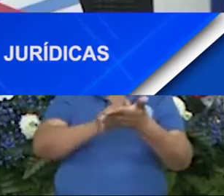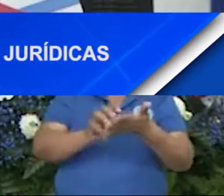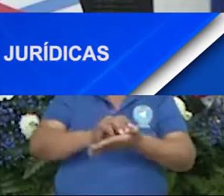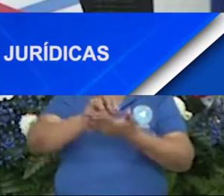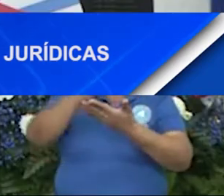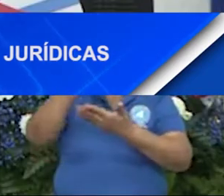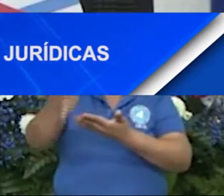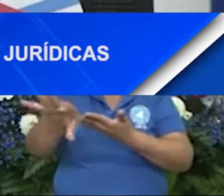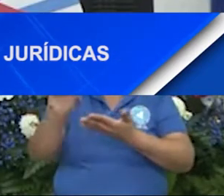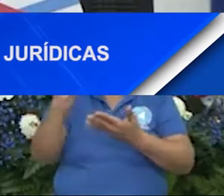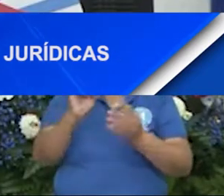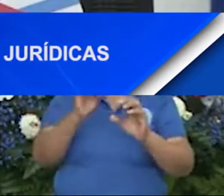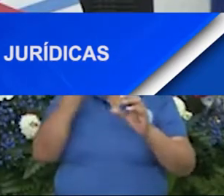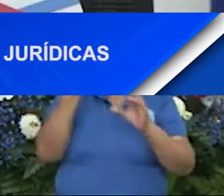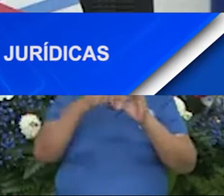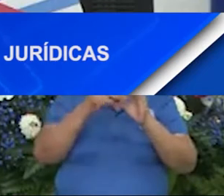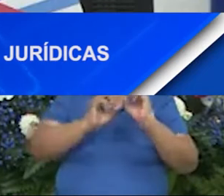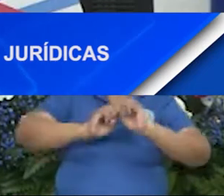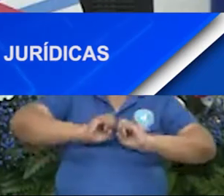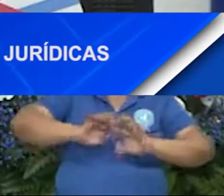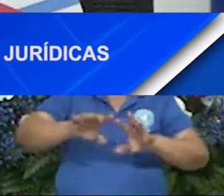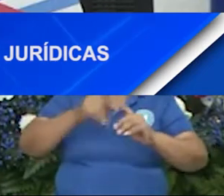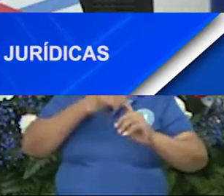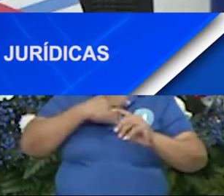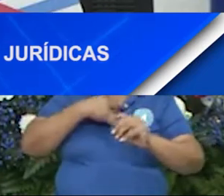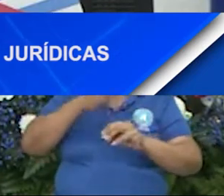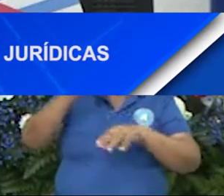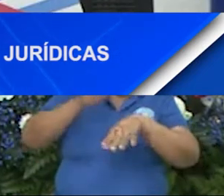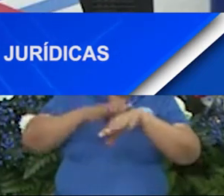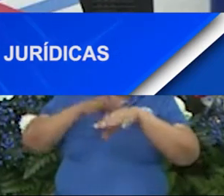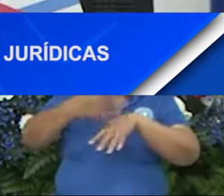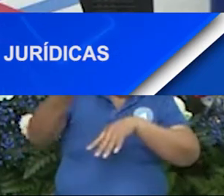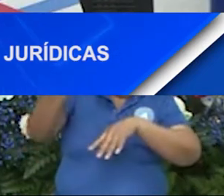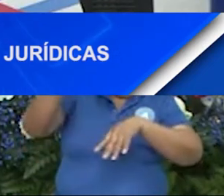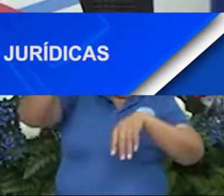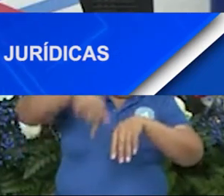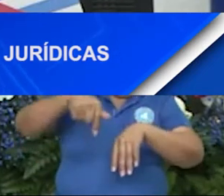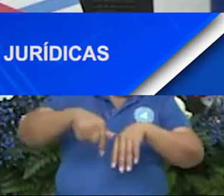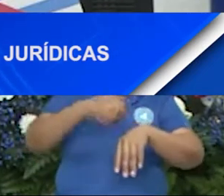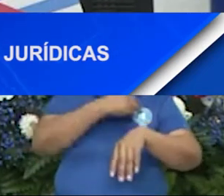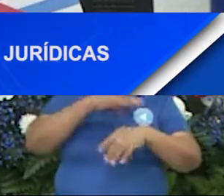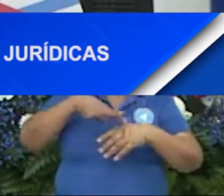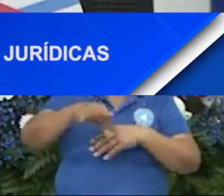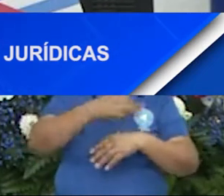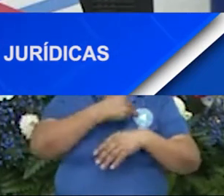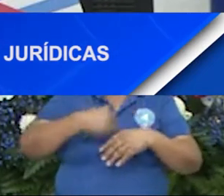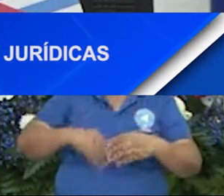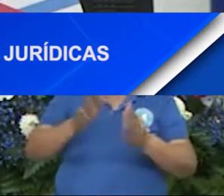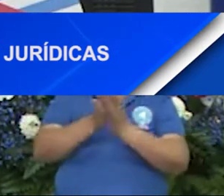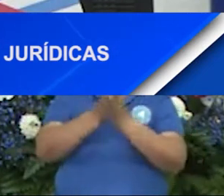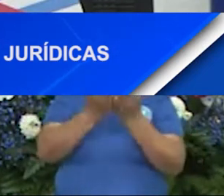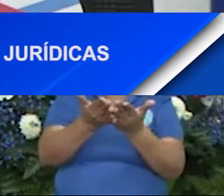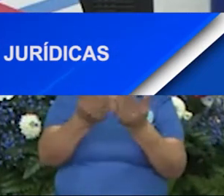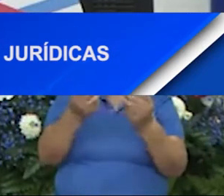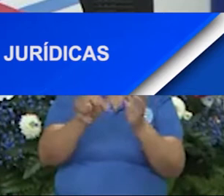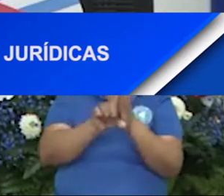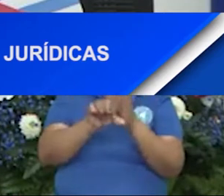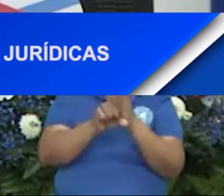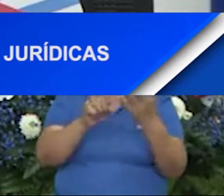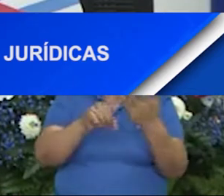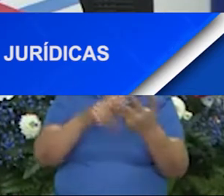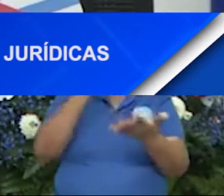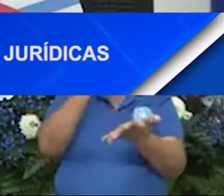físico o electrónico, requiriéndoles que se presenten para la entrega de los libros de ley, el